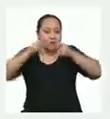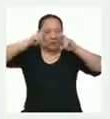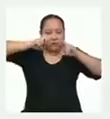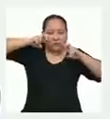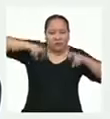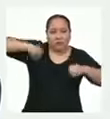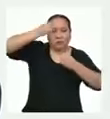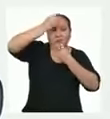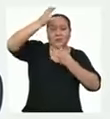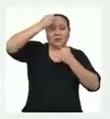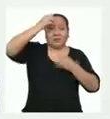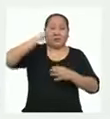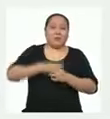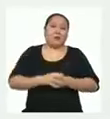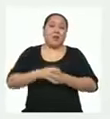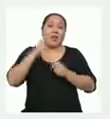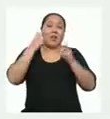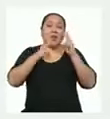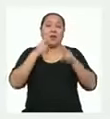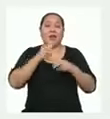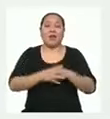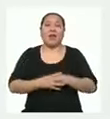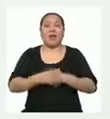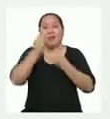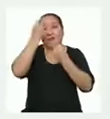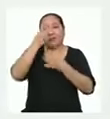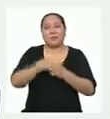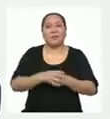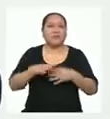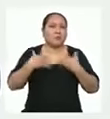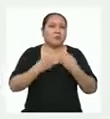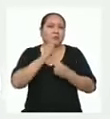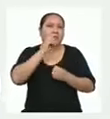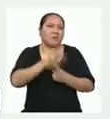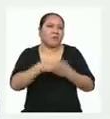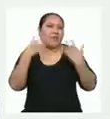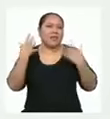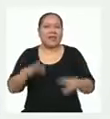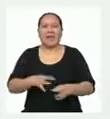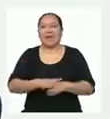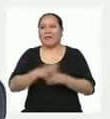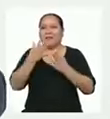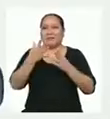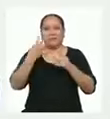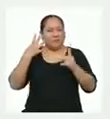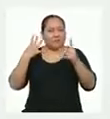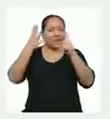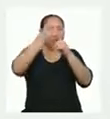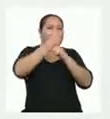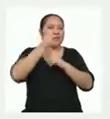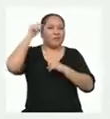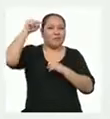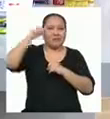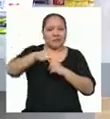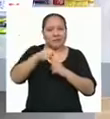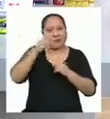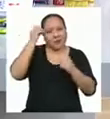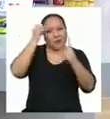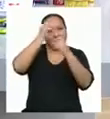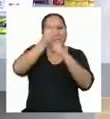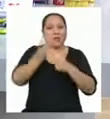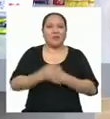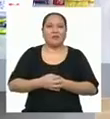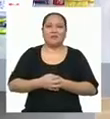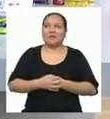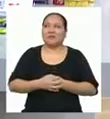la información y sacar conclusiones. Creo que podemos decir que hemos cumplido con éxito el desafío de hoy.